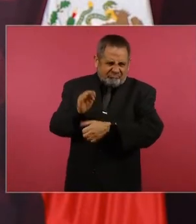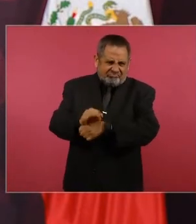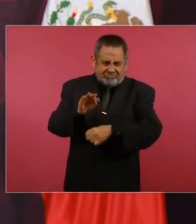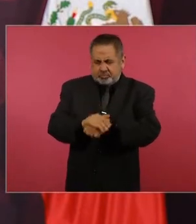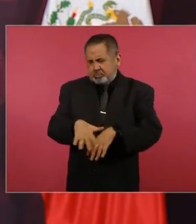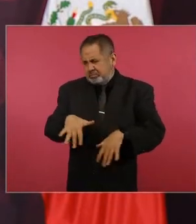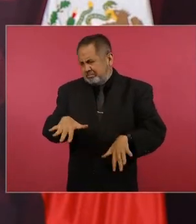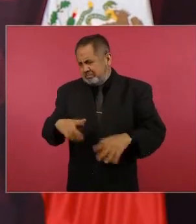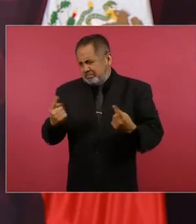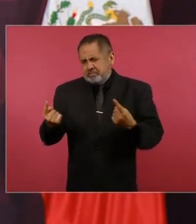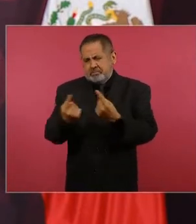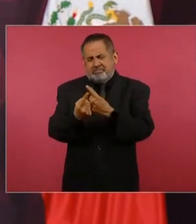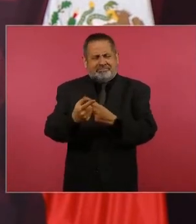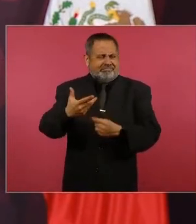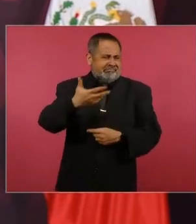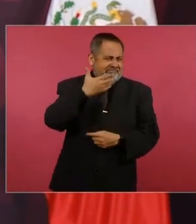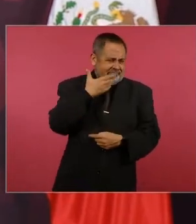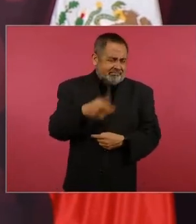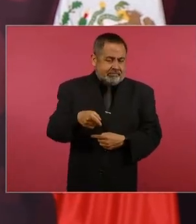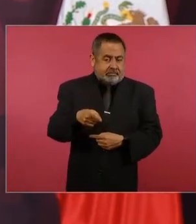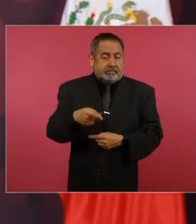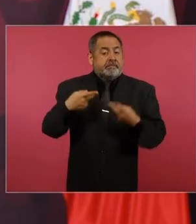Hubo un ecuatoriano,